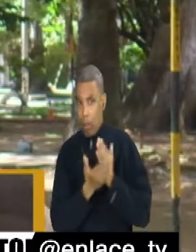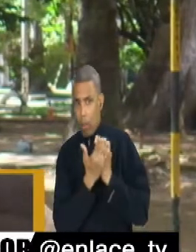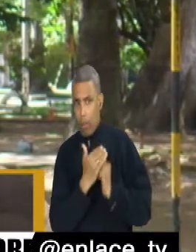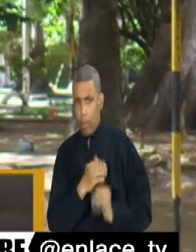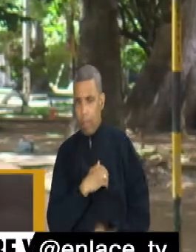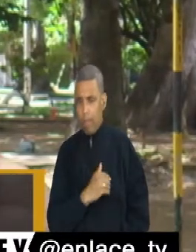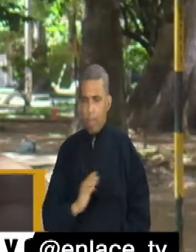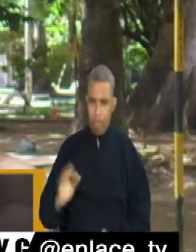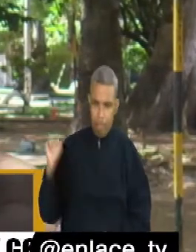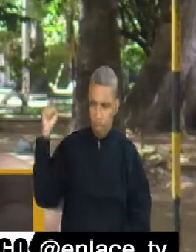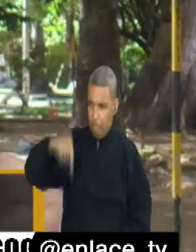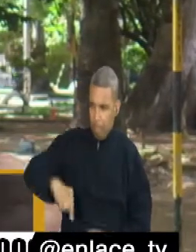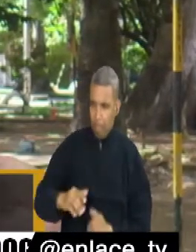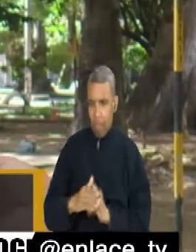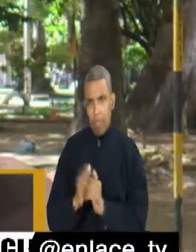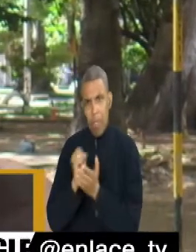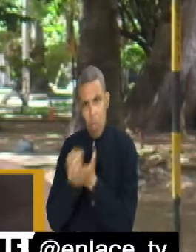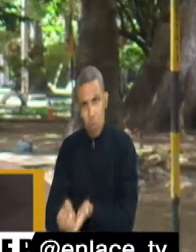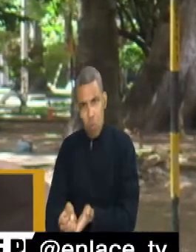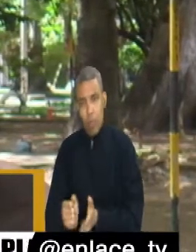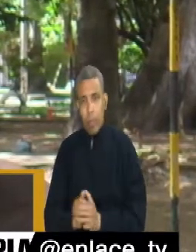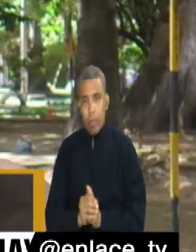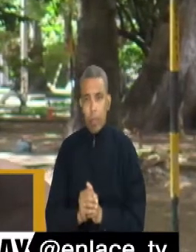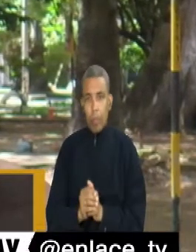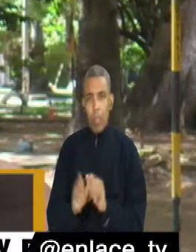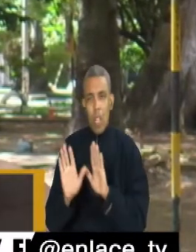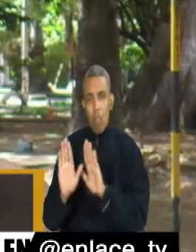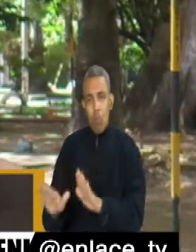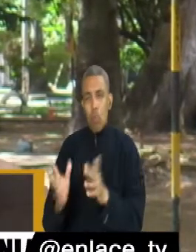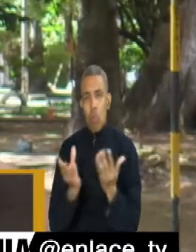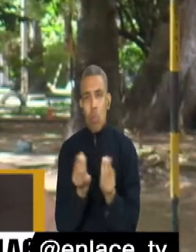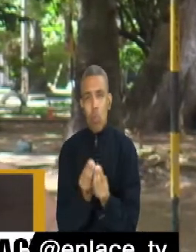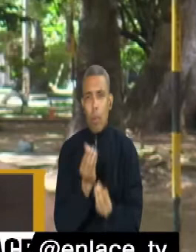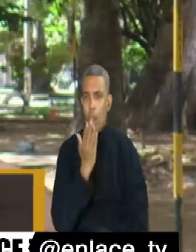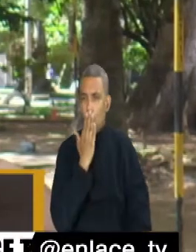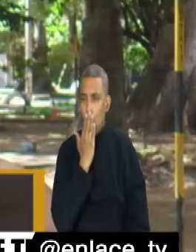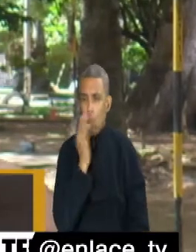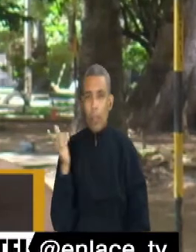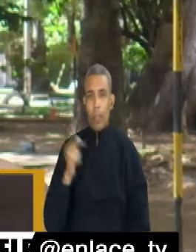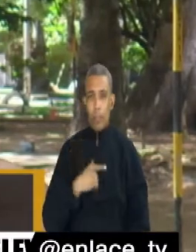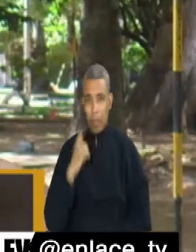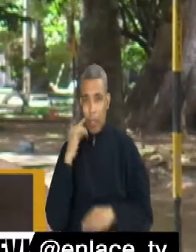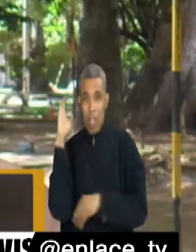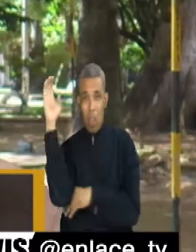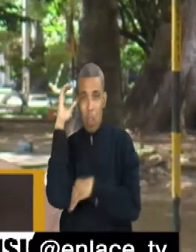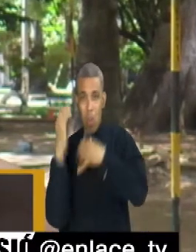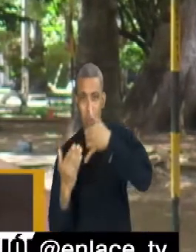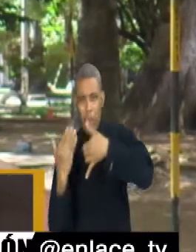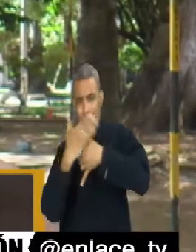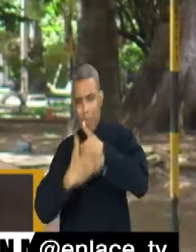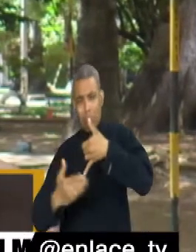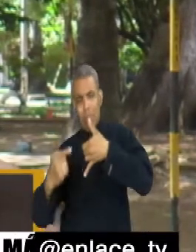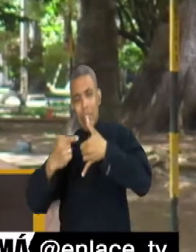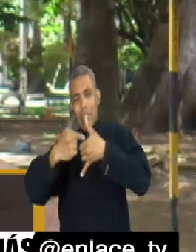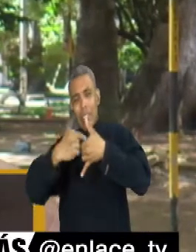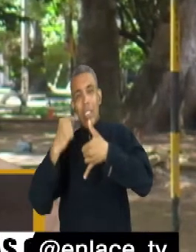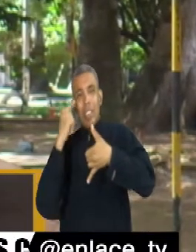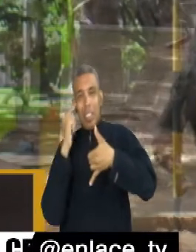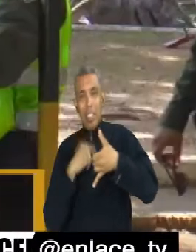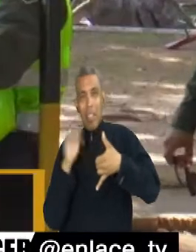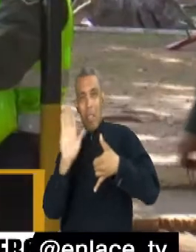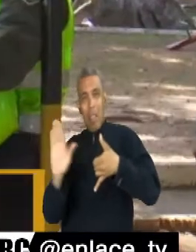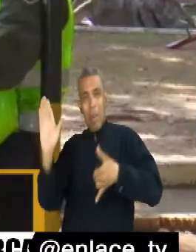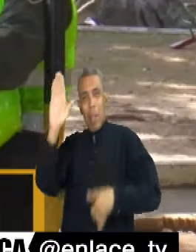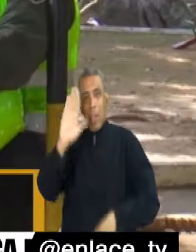esta comunidad que viene del Cesar, de la serranía del Perijá, pues viene en condición de